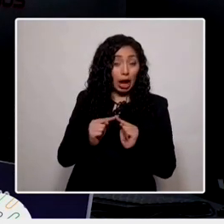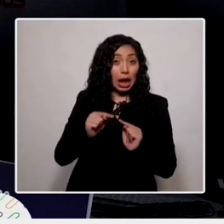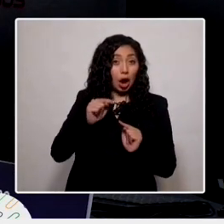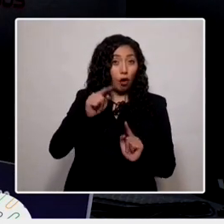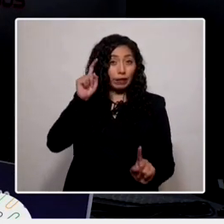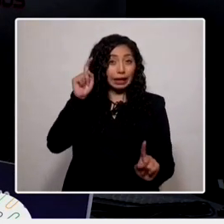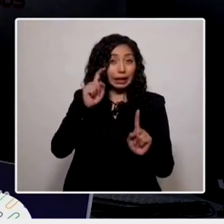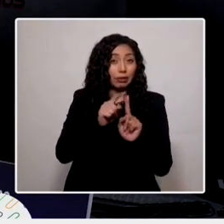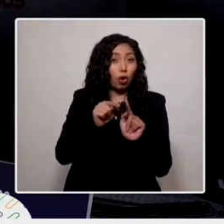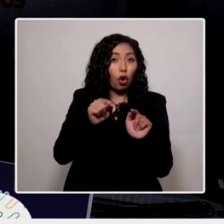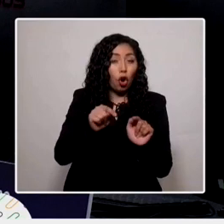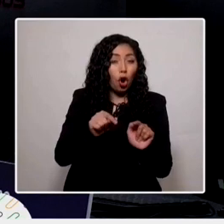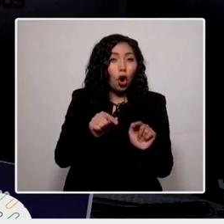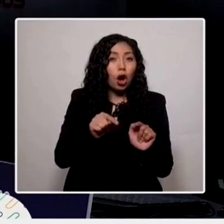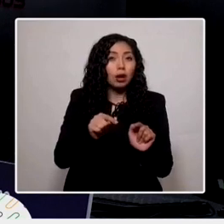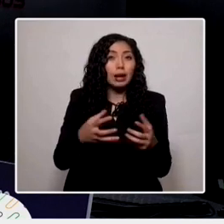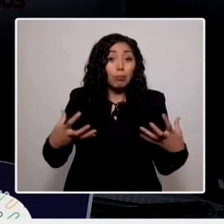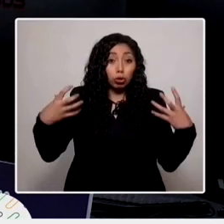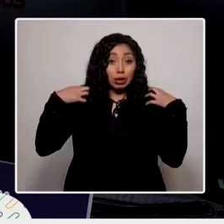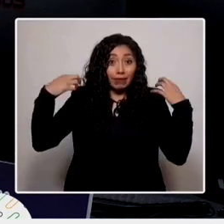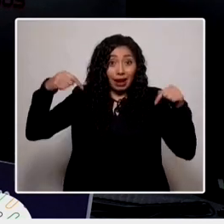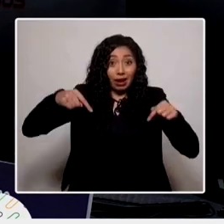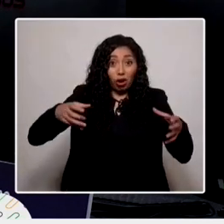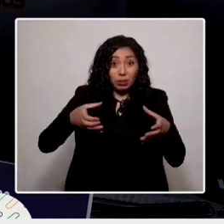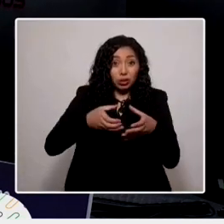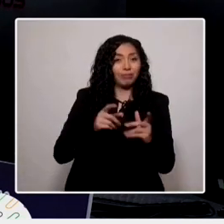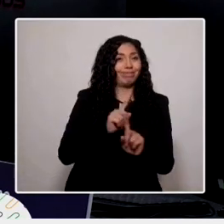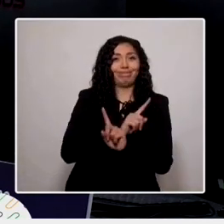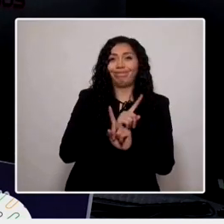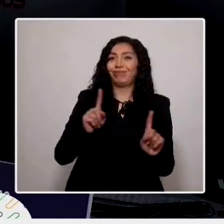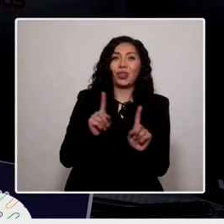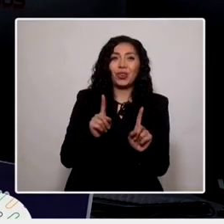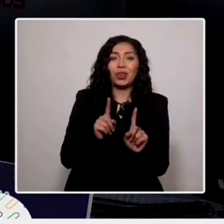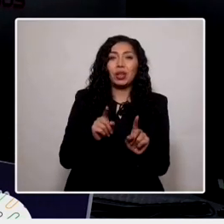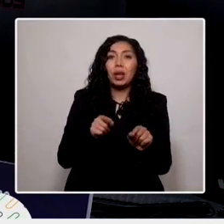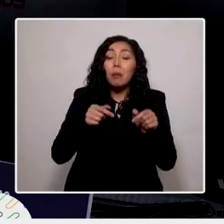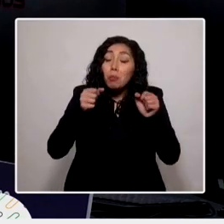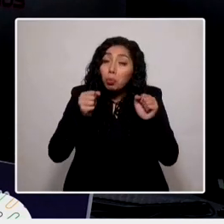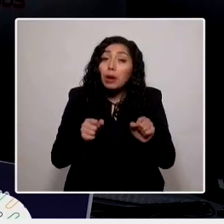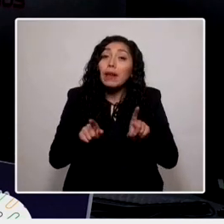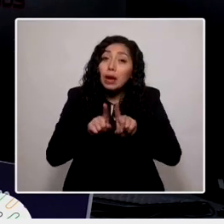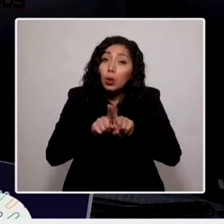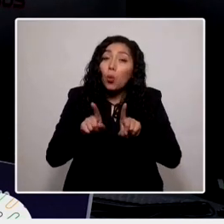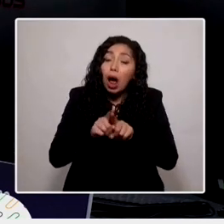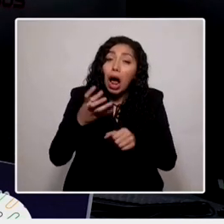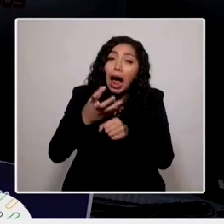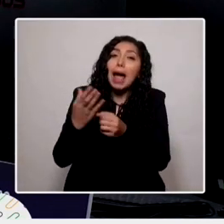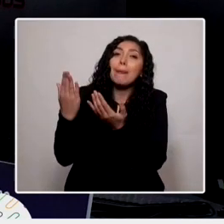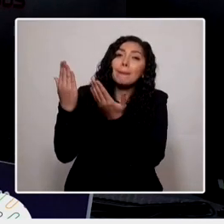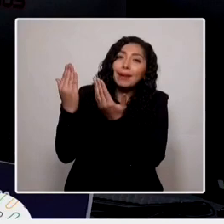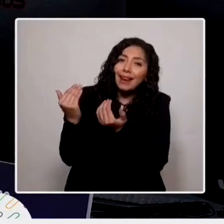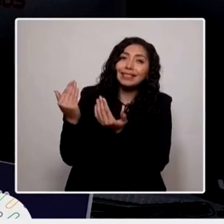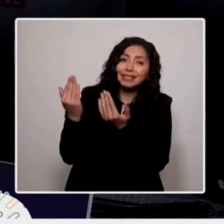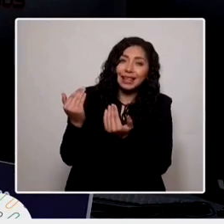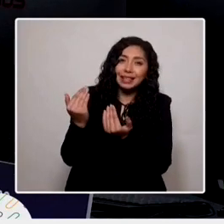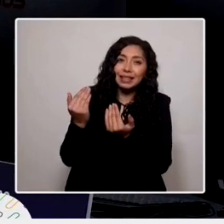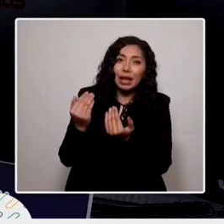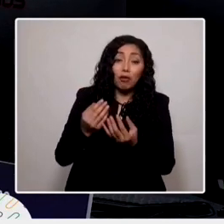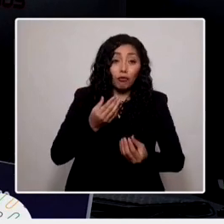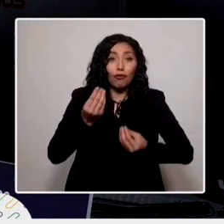facultades de esta convención y pueden abrir esperanzas que, más allá de las buenas